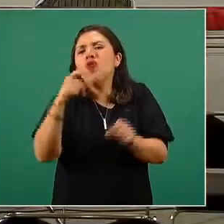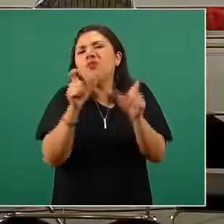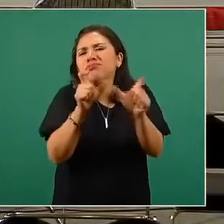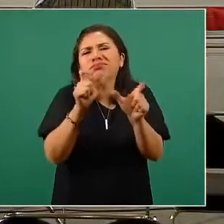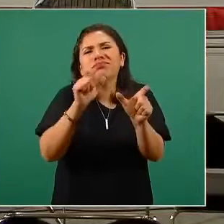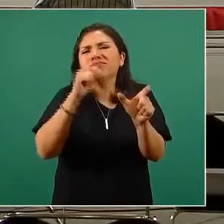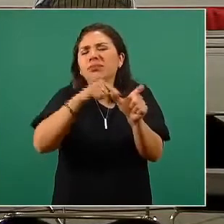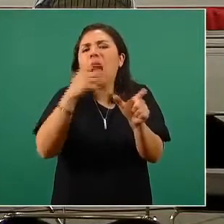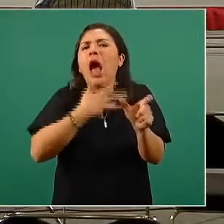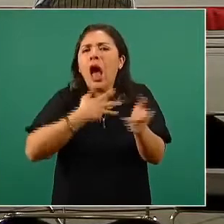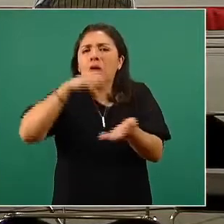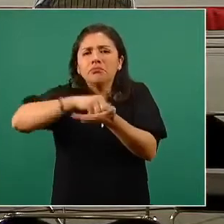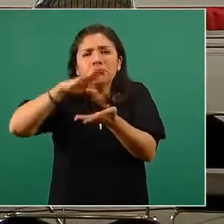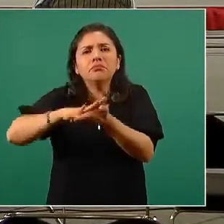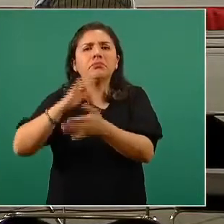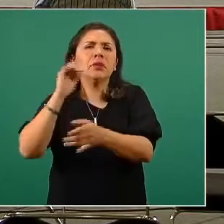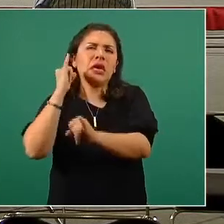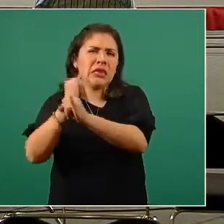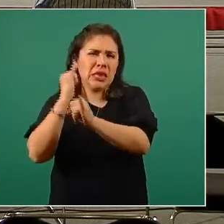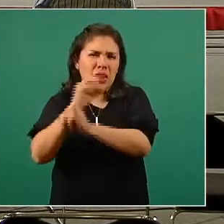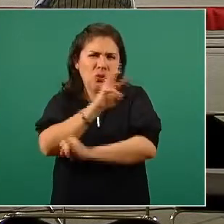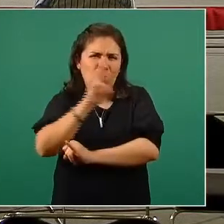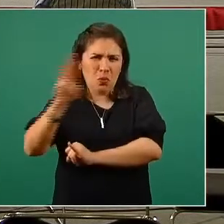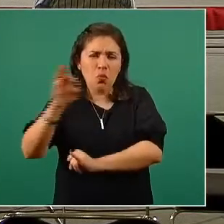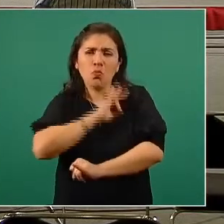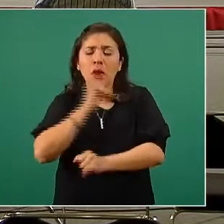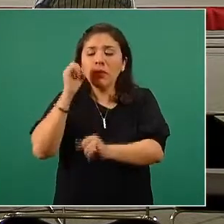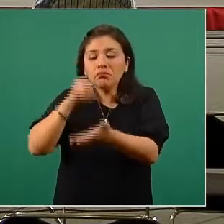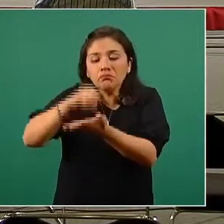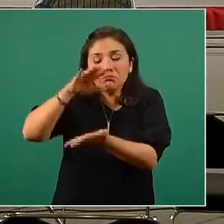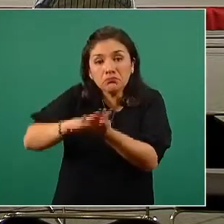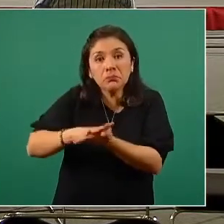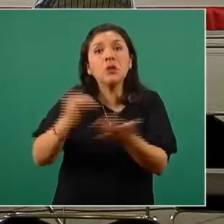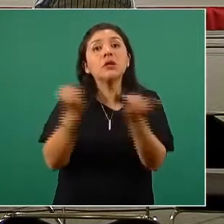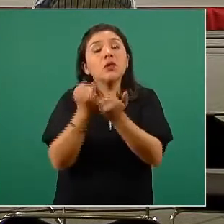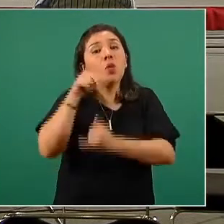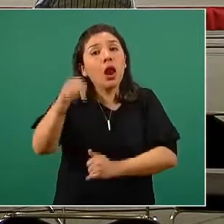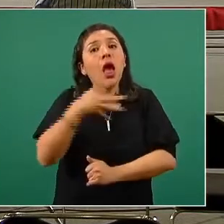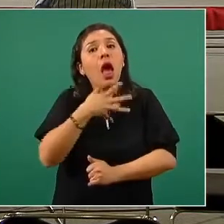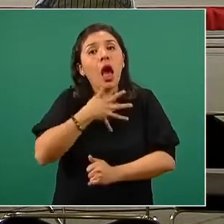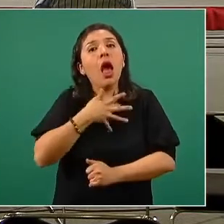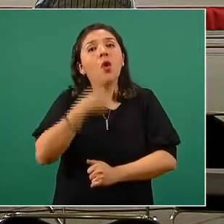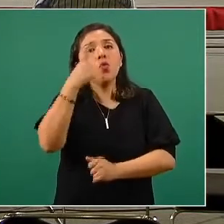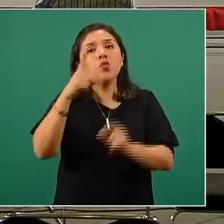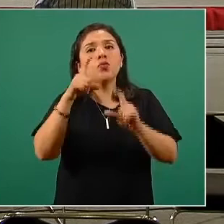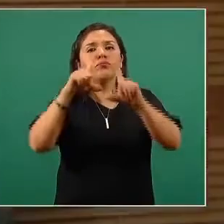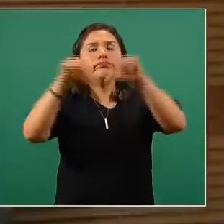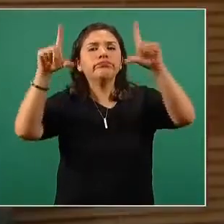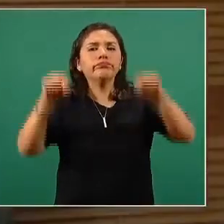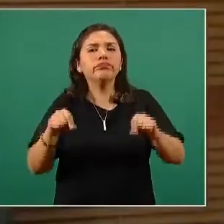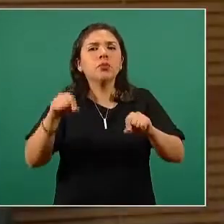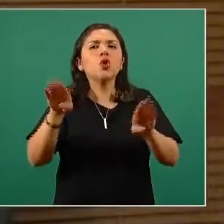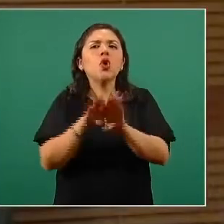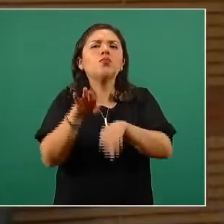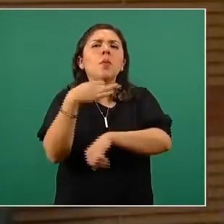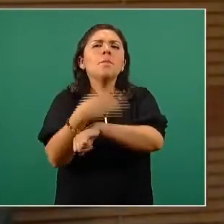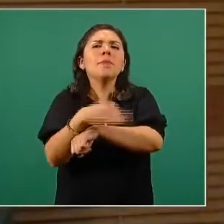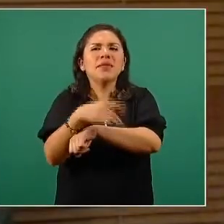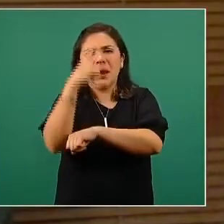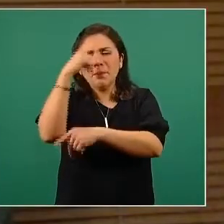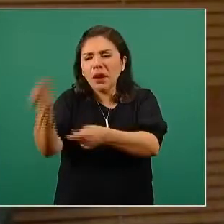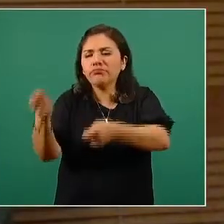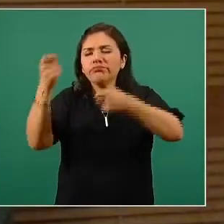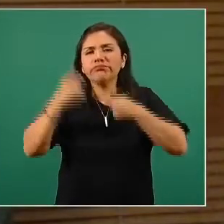en el sitio se registra y en el sitio también se genera una clave temporal de